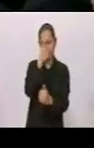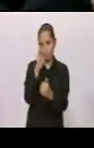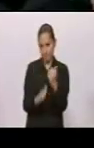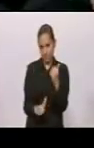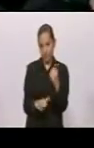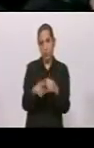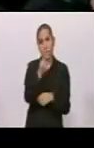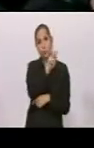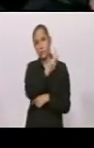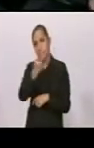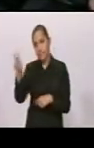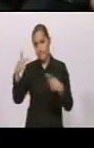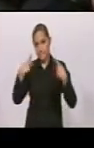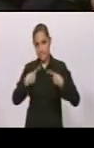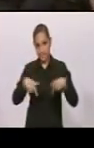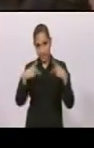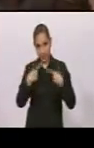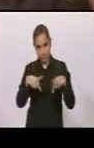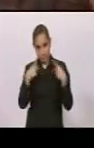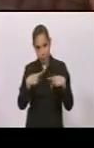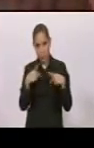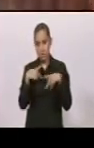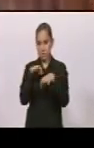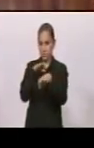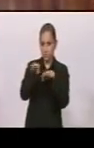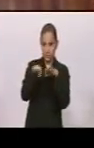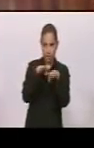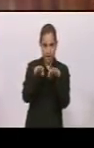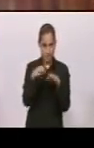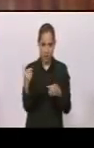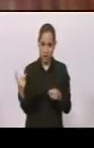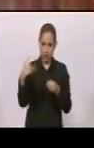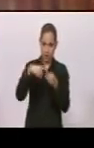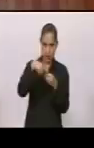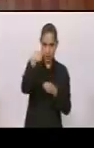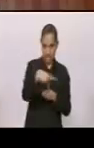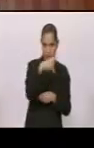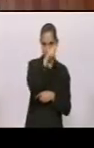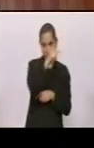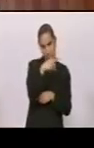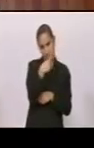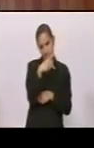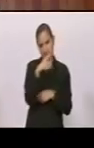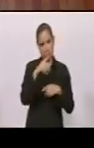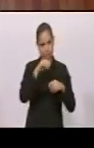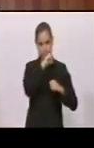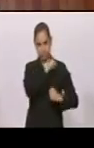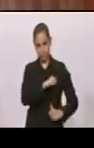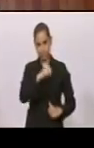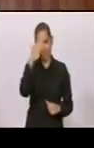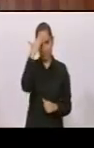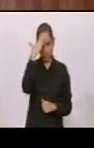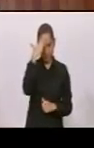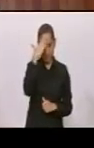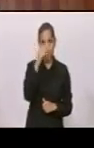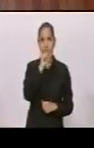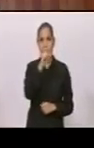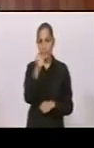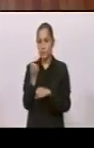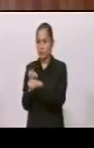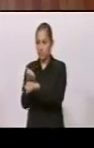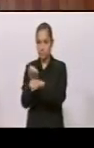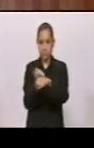a todas las y los servidores públicos de la Sala Superior y las 5 salas